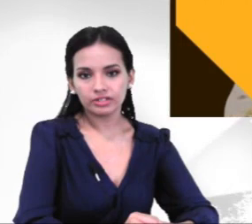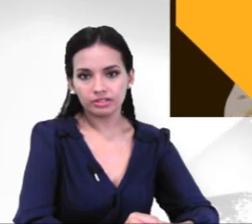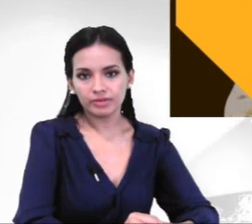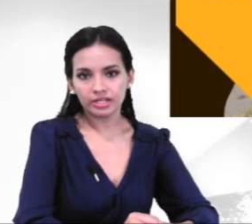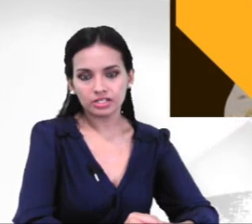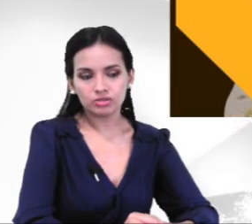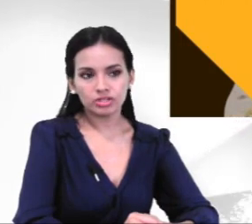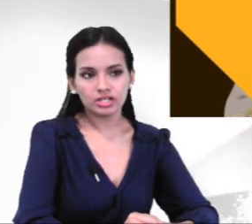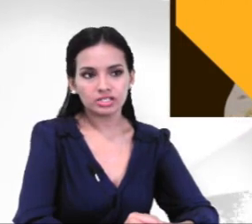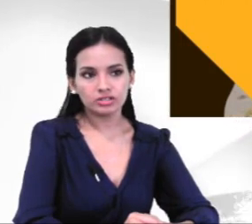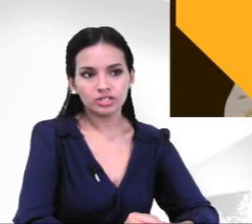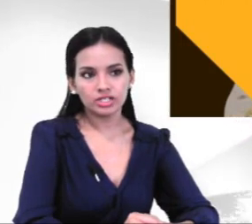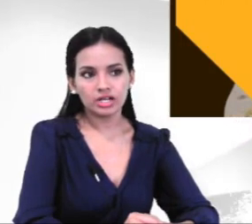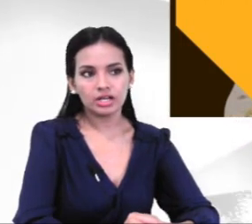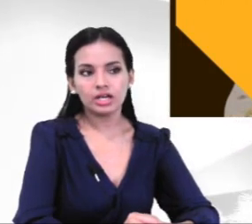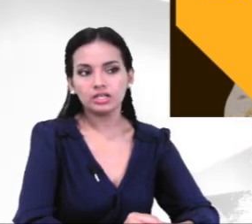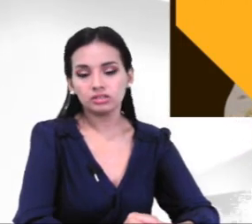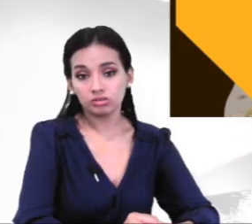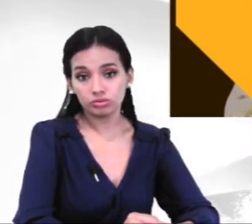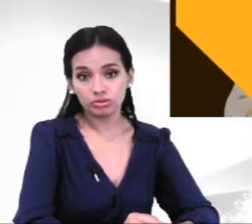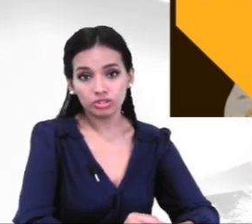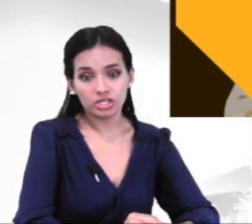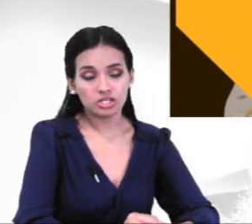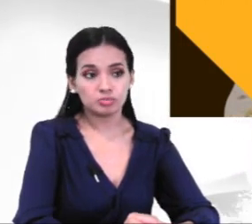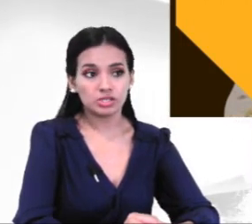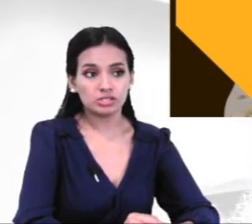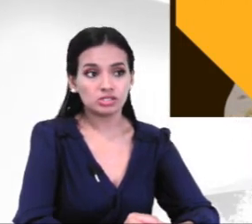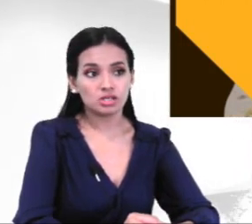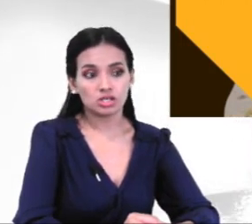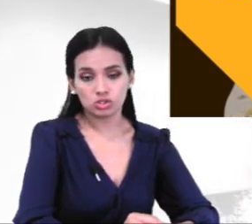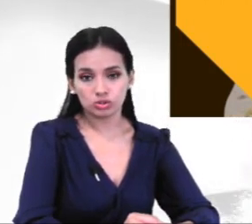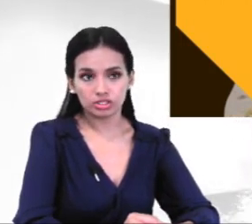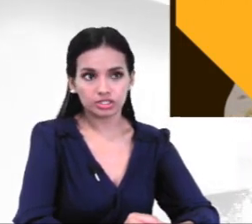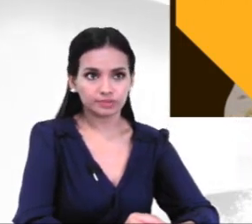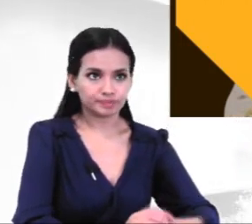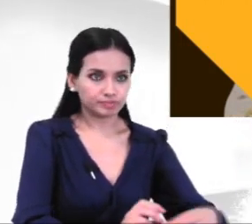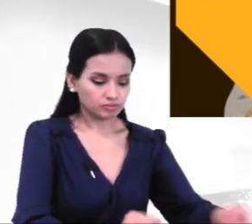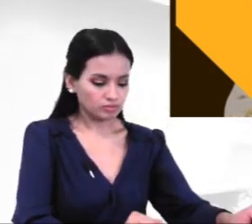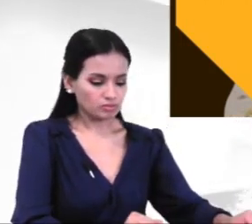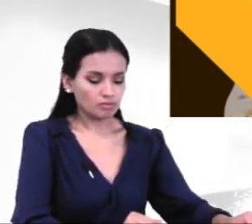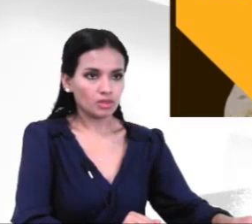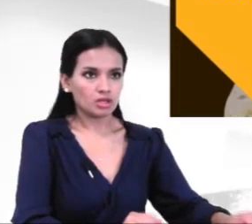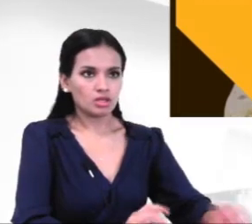de la vegetación terrestre original e introducción de especies exóticas